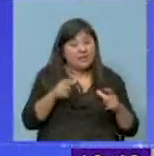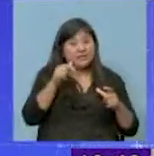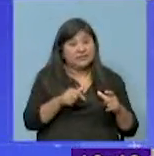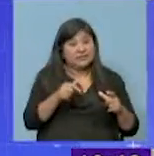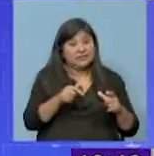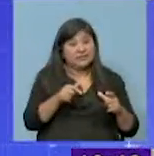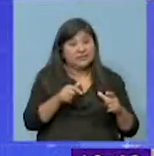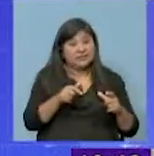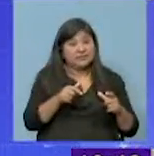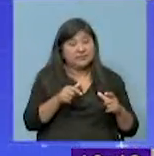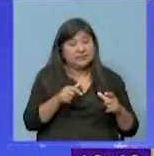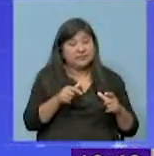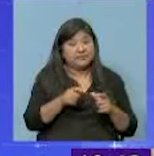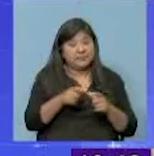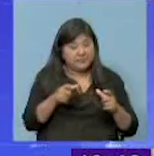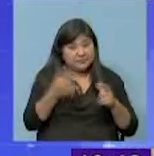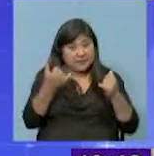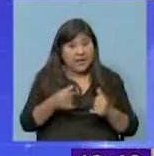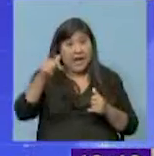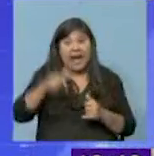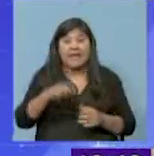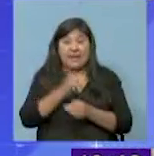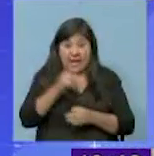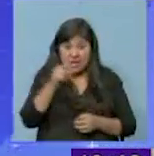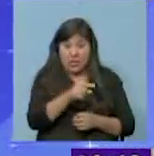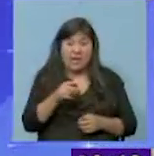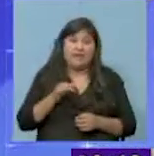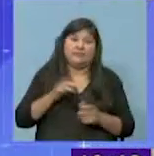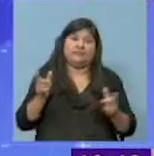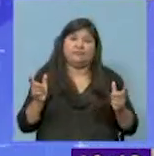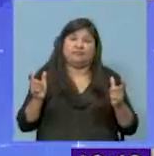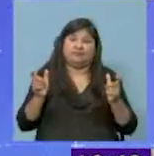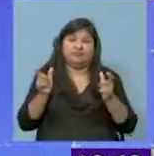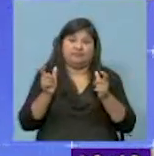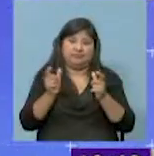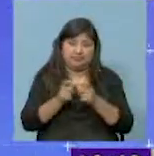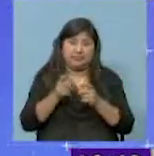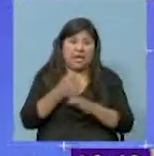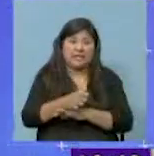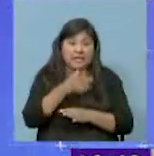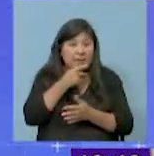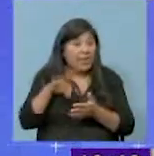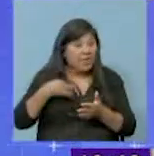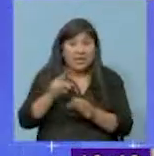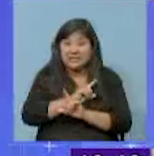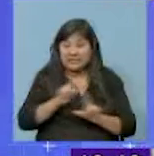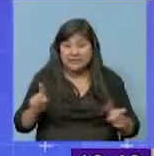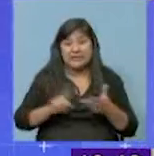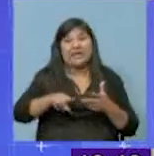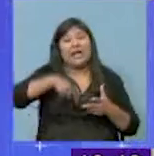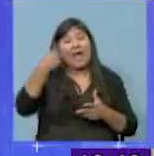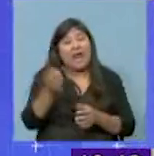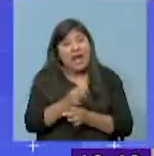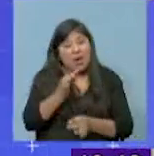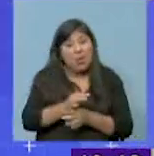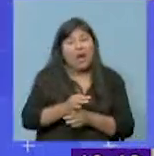año no van a tomar exámenes en el colegio número 2, Armada Argentina. En la Escuela Técnica número 1, General